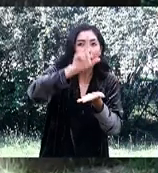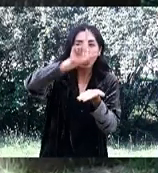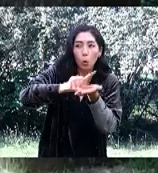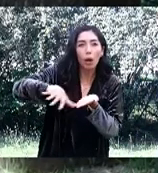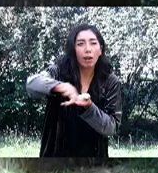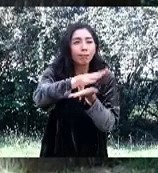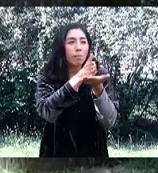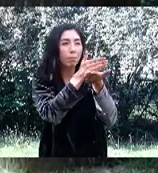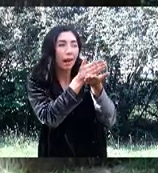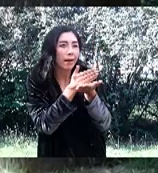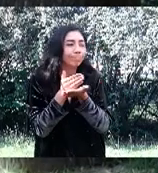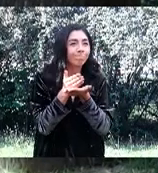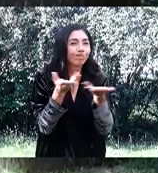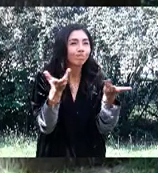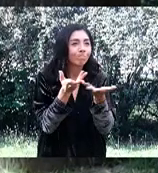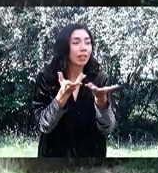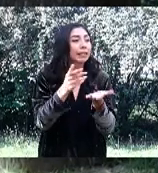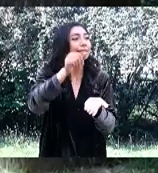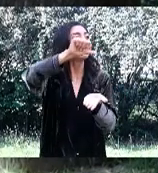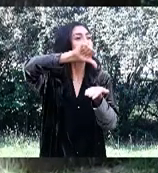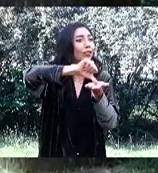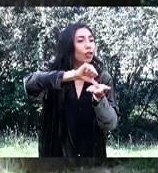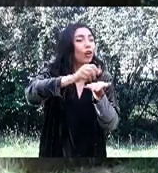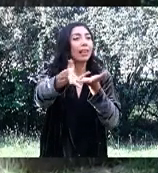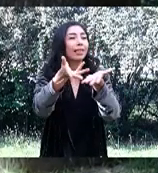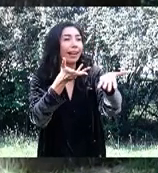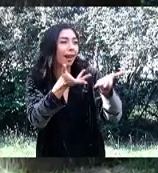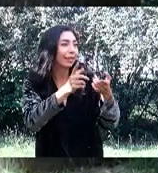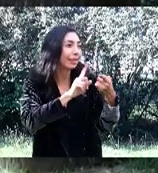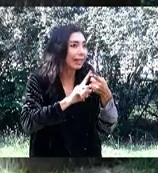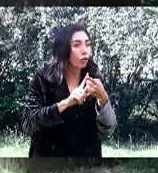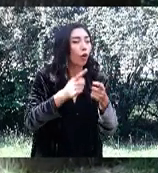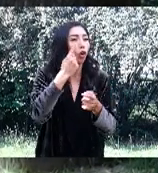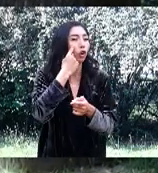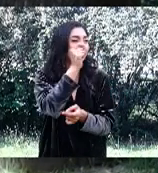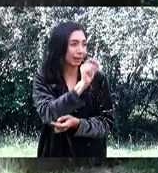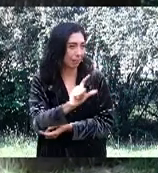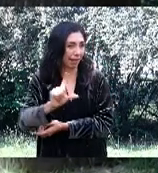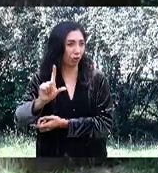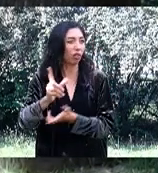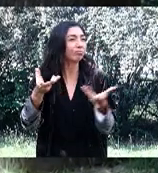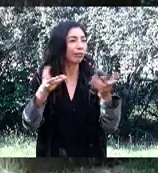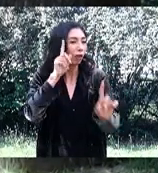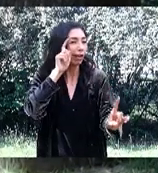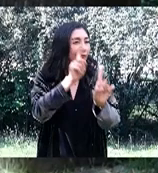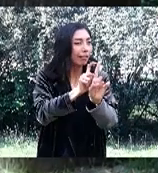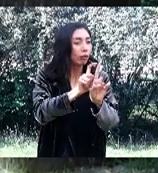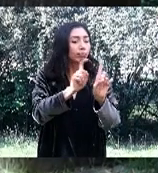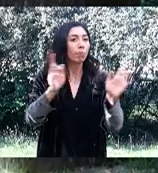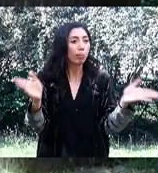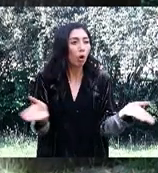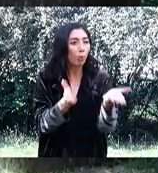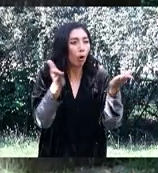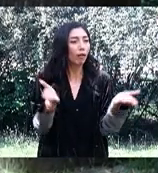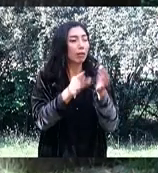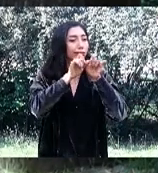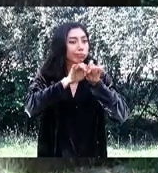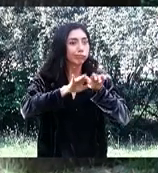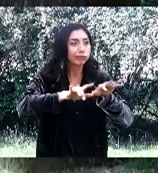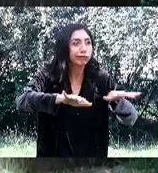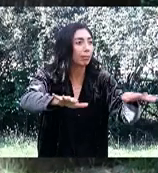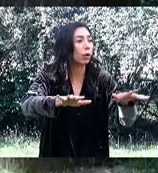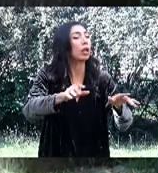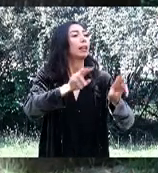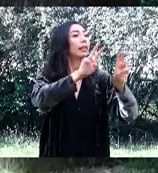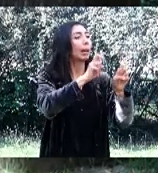convertirse en un centro interactivo de los conocimientos que promoviera difundiera e invitara a buscar las conexiones entre